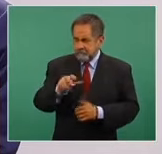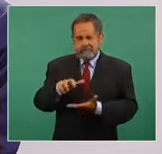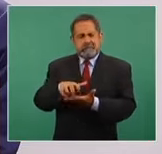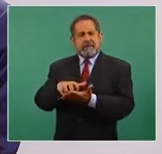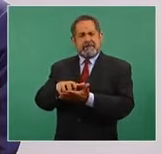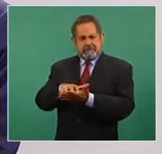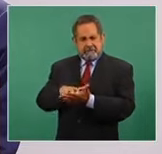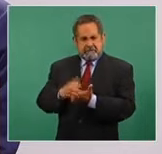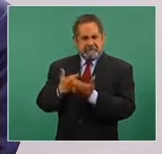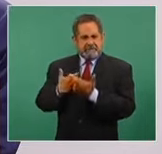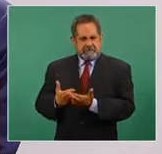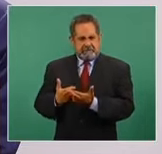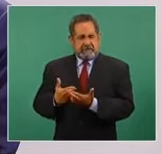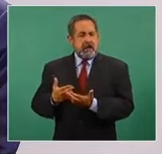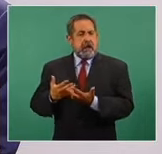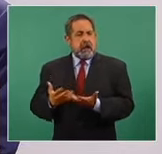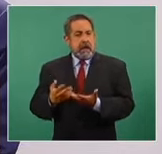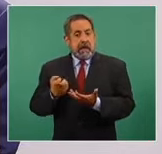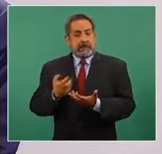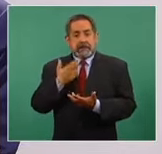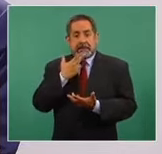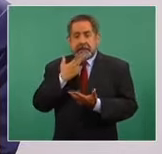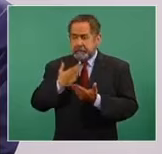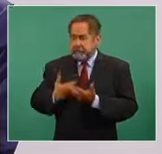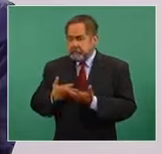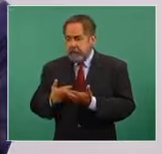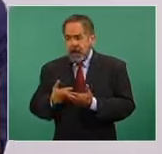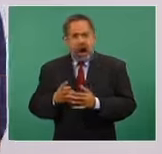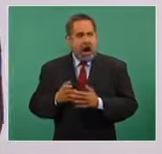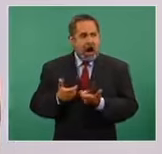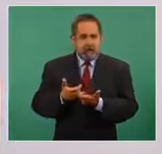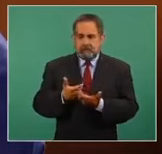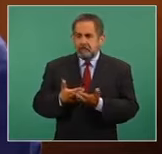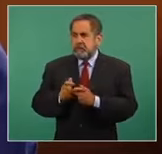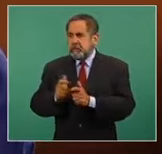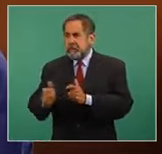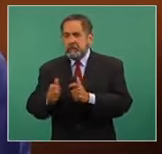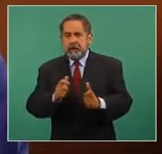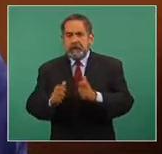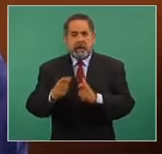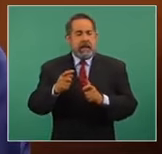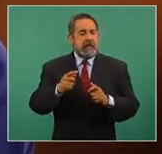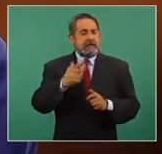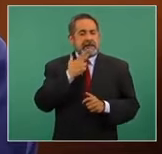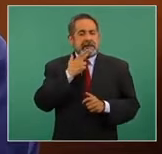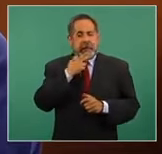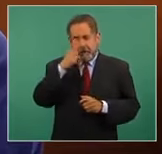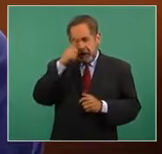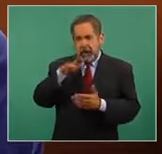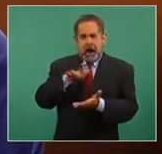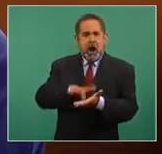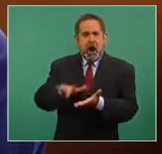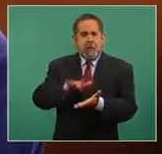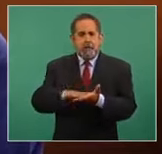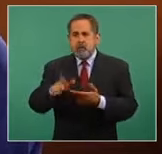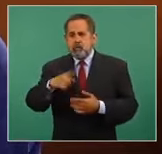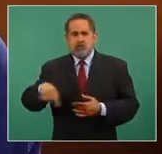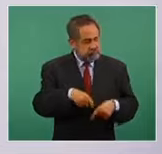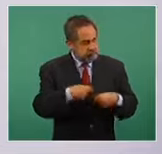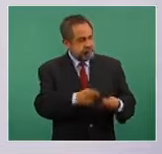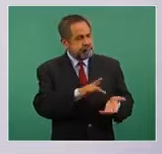nos han permitido financiar el programa de bienestar más importante en la historia de